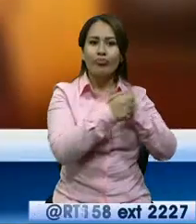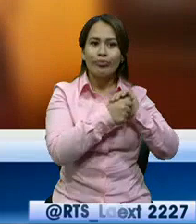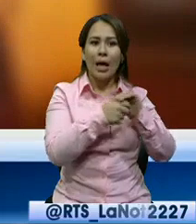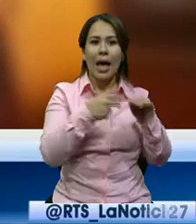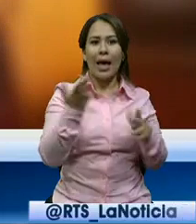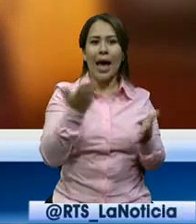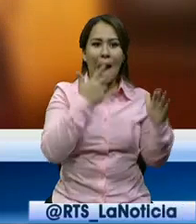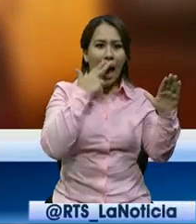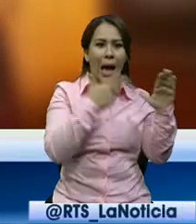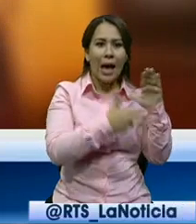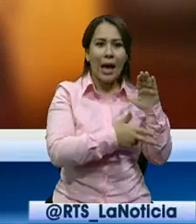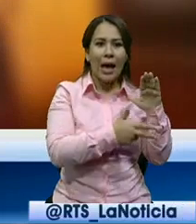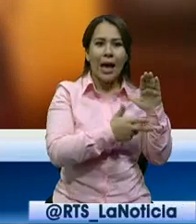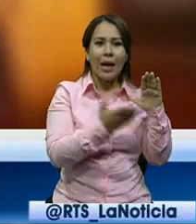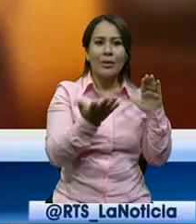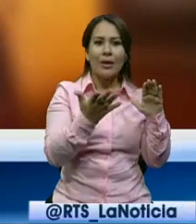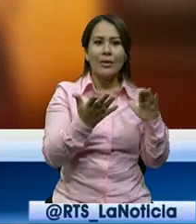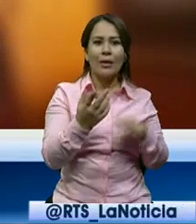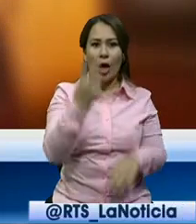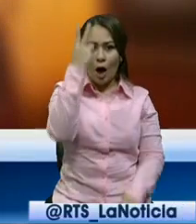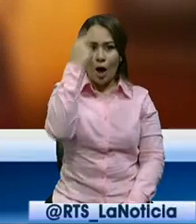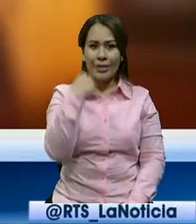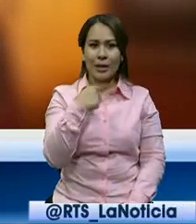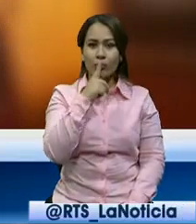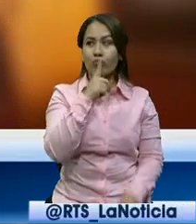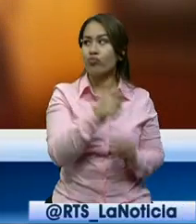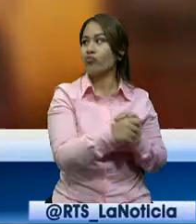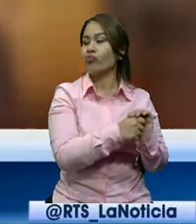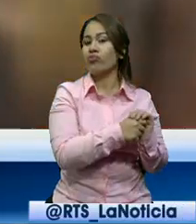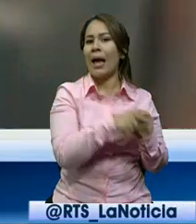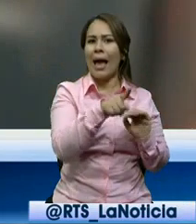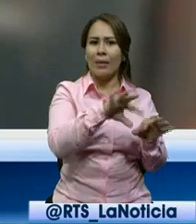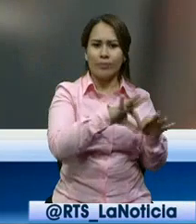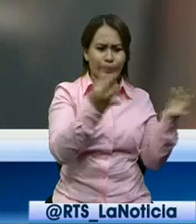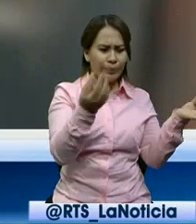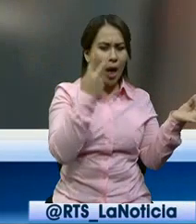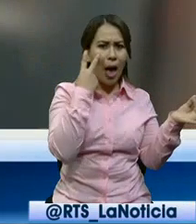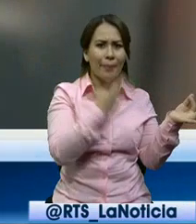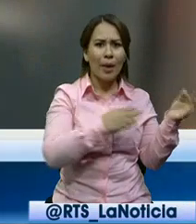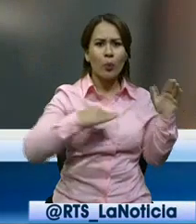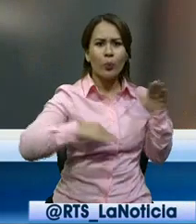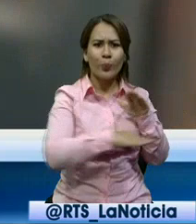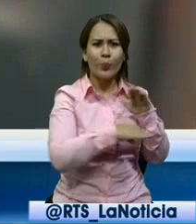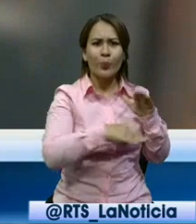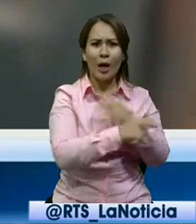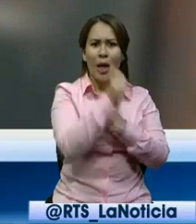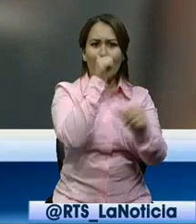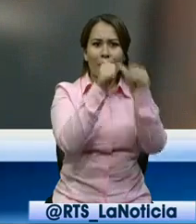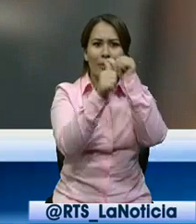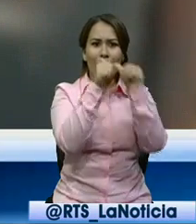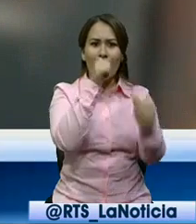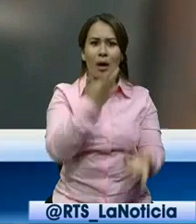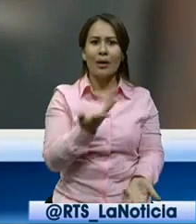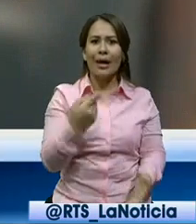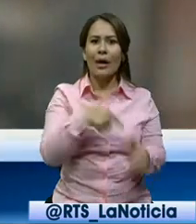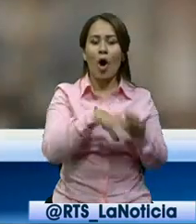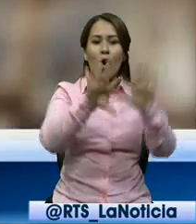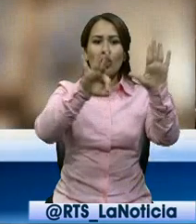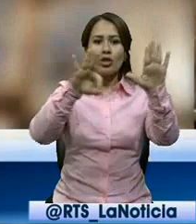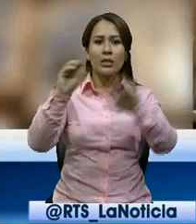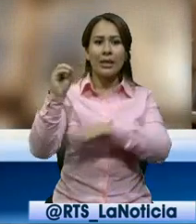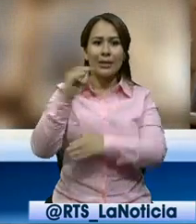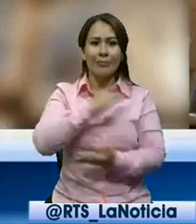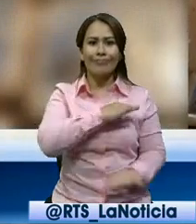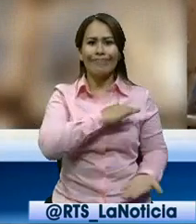de un hostal donde se hospedó, pero fue detenido cuando salía. De igual forma, tenía caletas construidas bajo los asientos, donde escondieron 80 bloques,